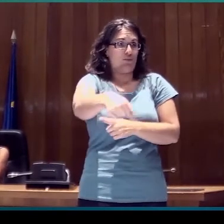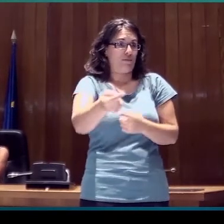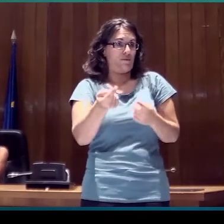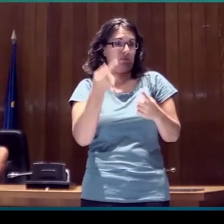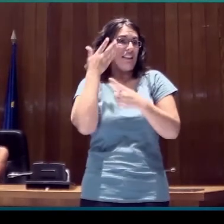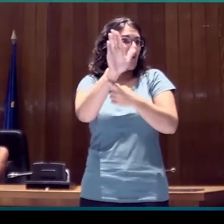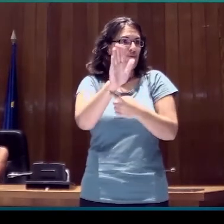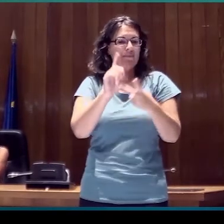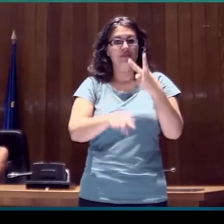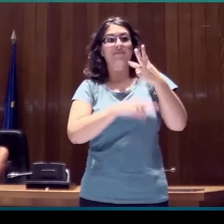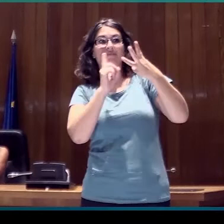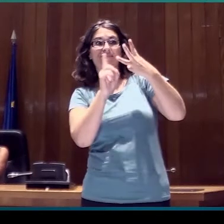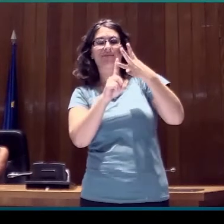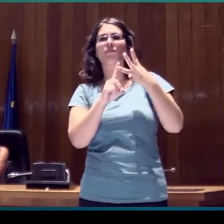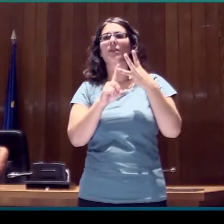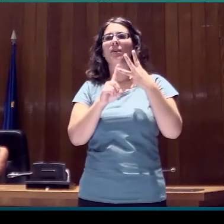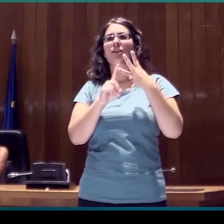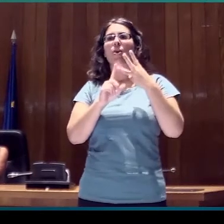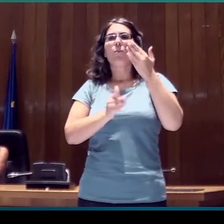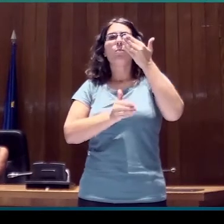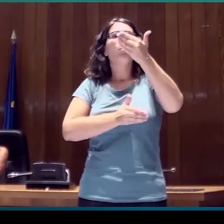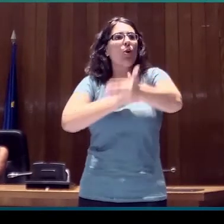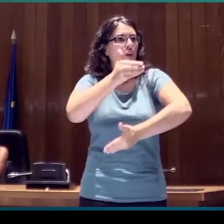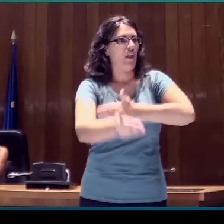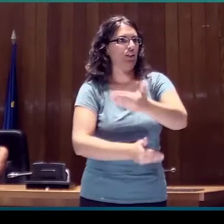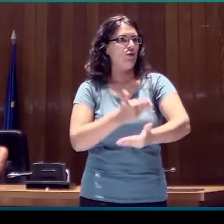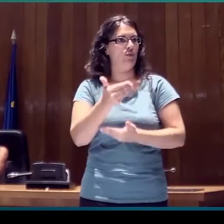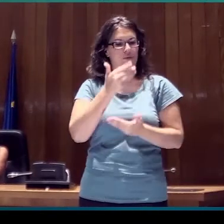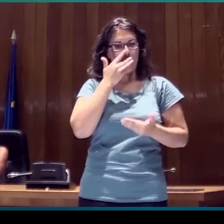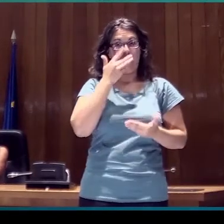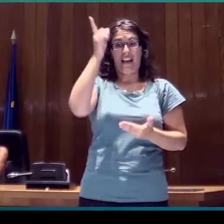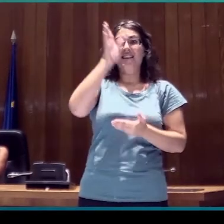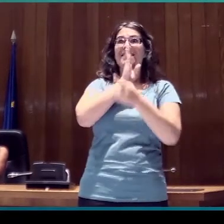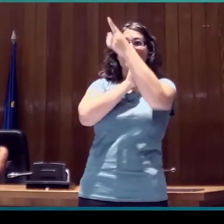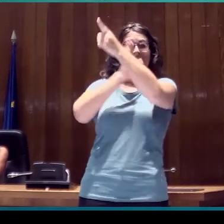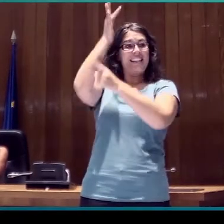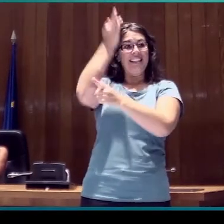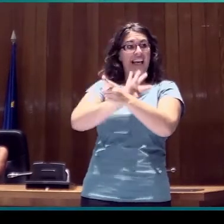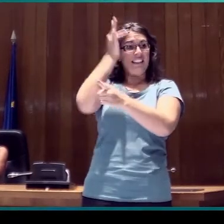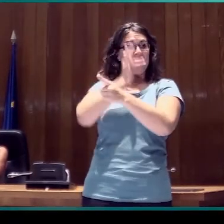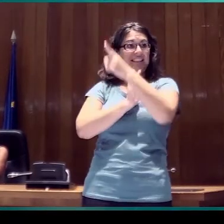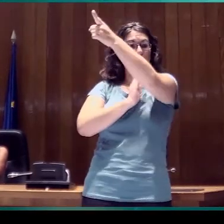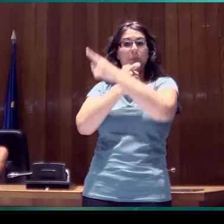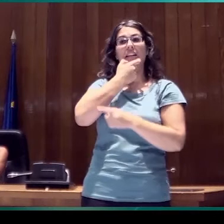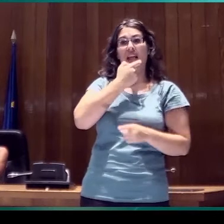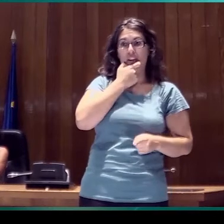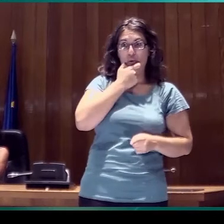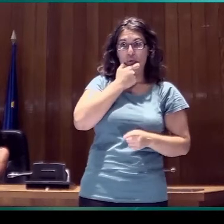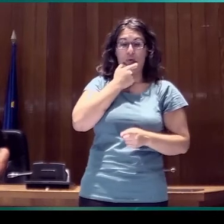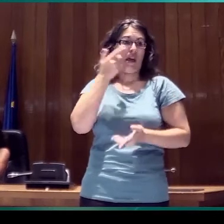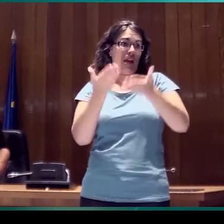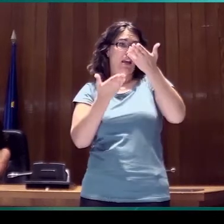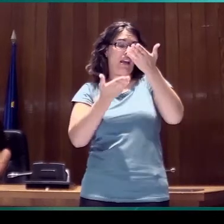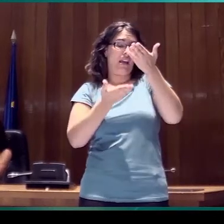y el proceso que estamos llevando a cabo, el proceso de adaptación de este test de evaluación de